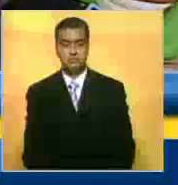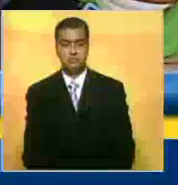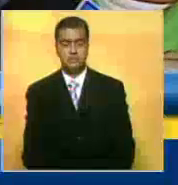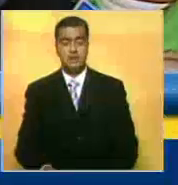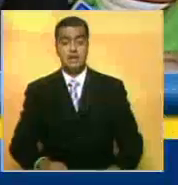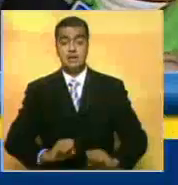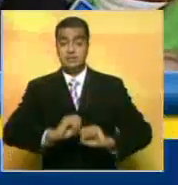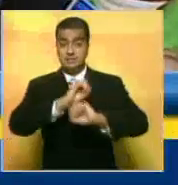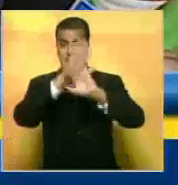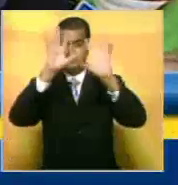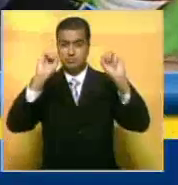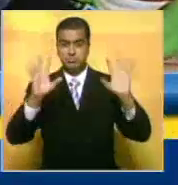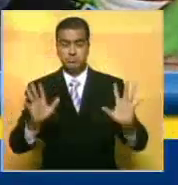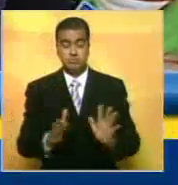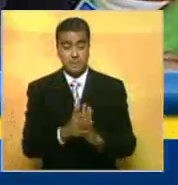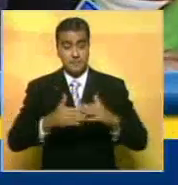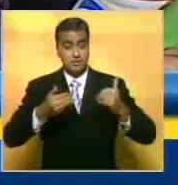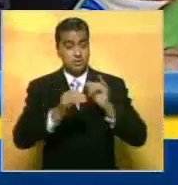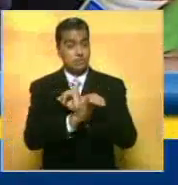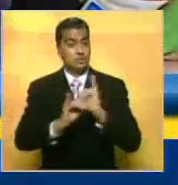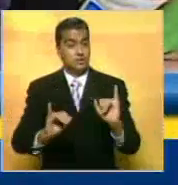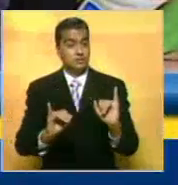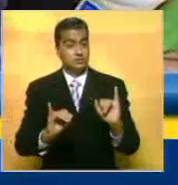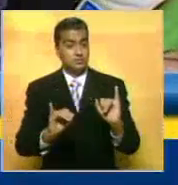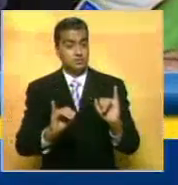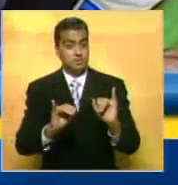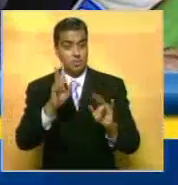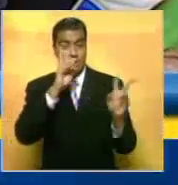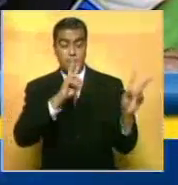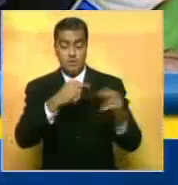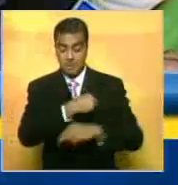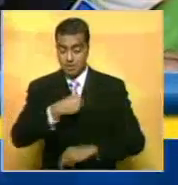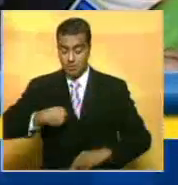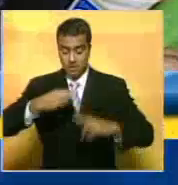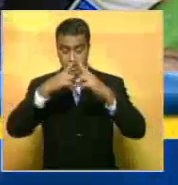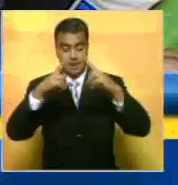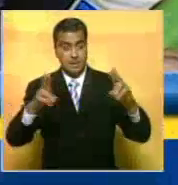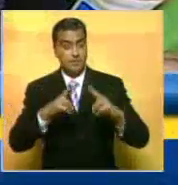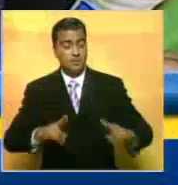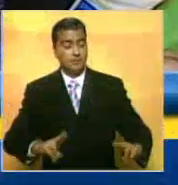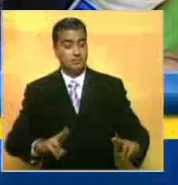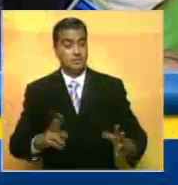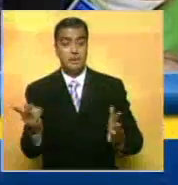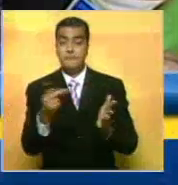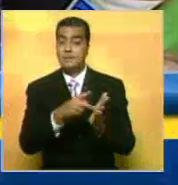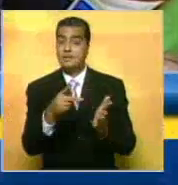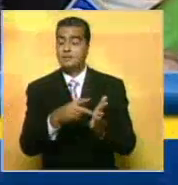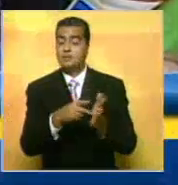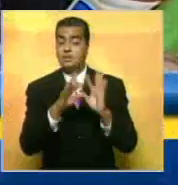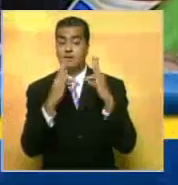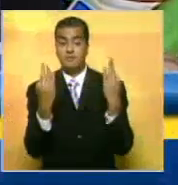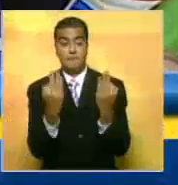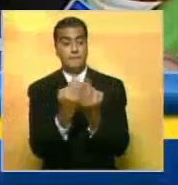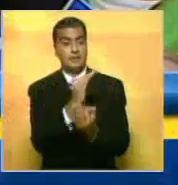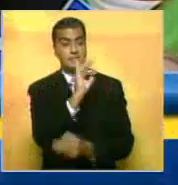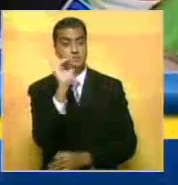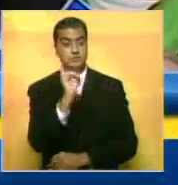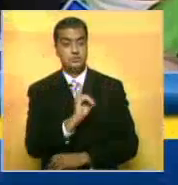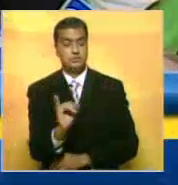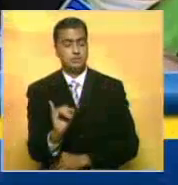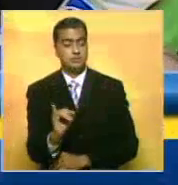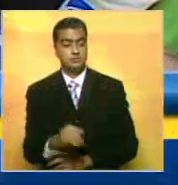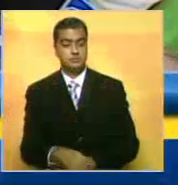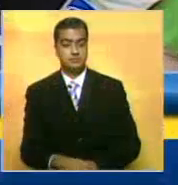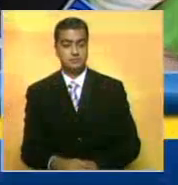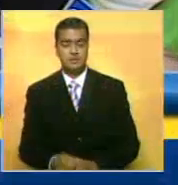Encendido de luces que se ha convertido ya en un ícono de nuestra Navidad, en un ícono de la participación de la familia zuliana, de